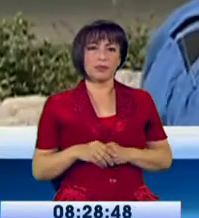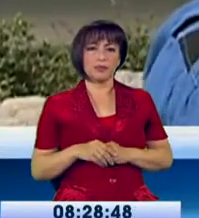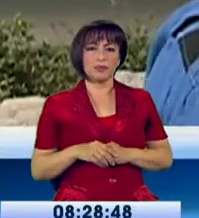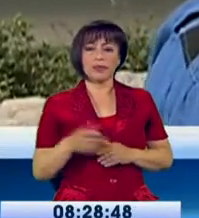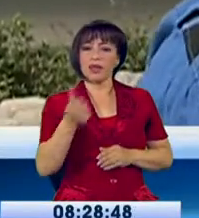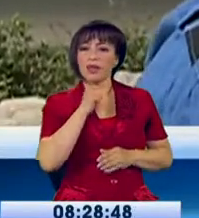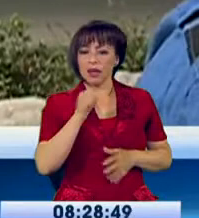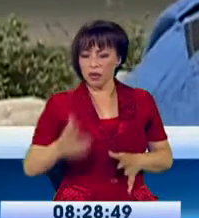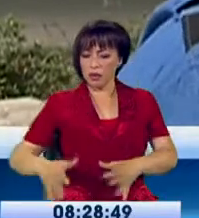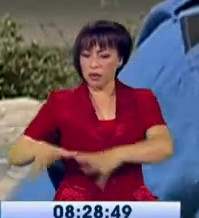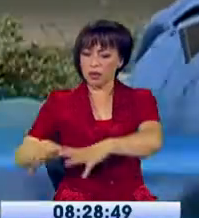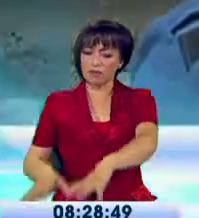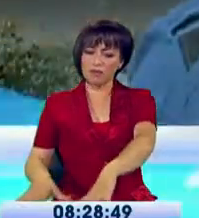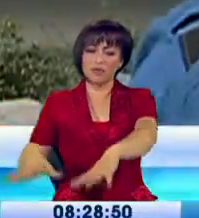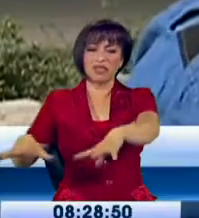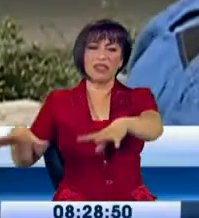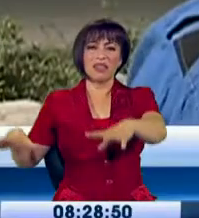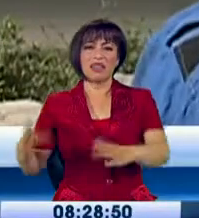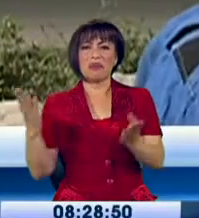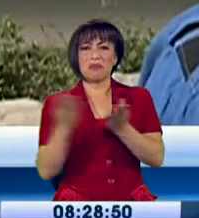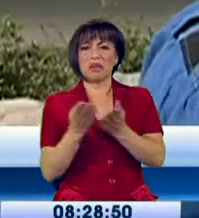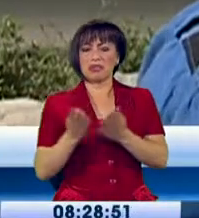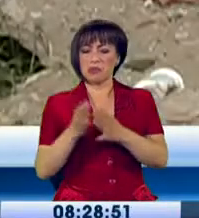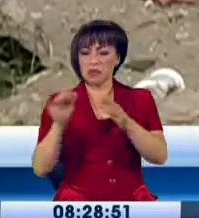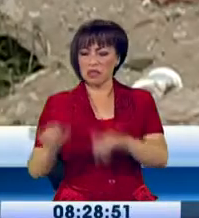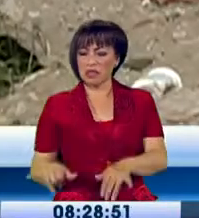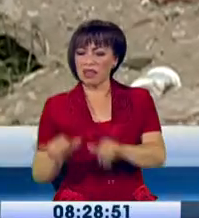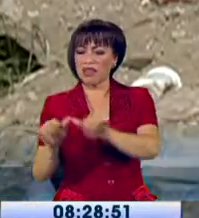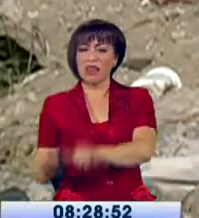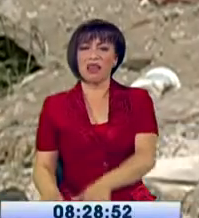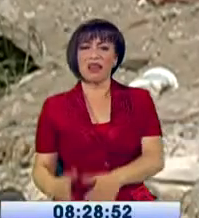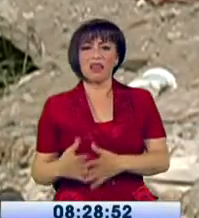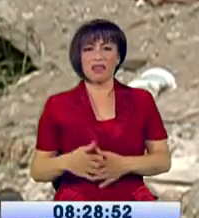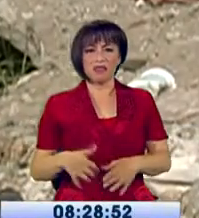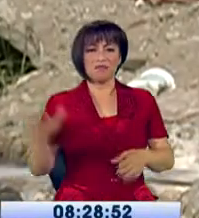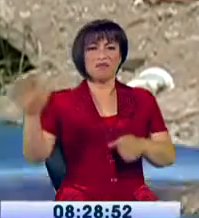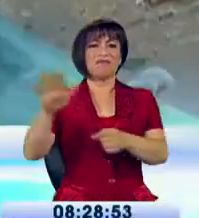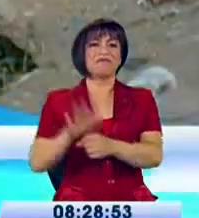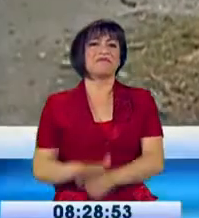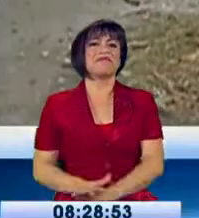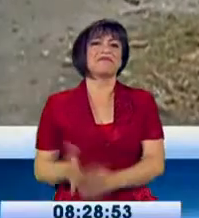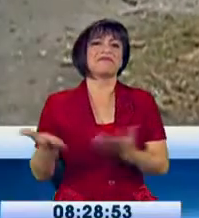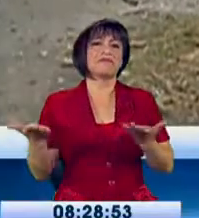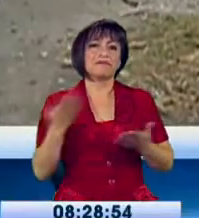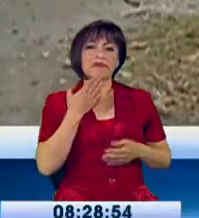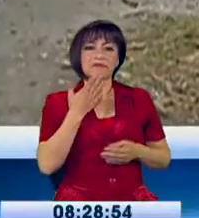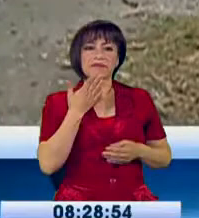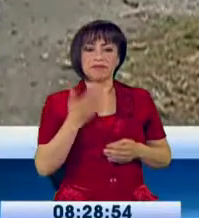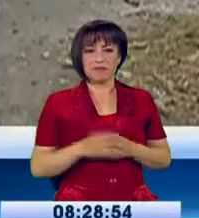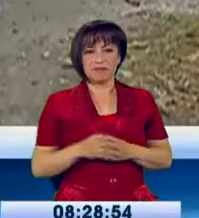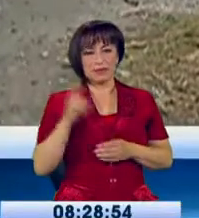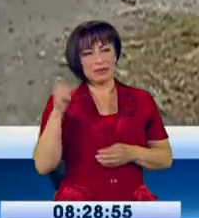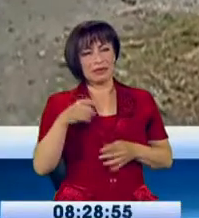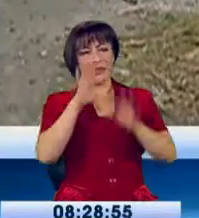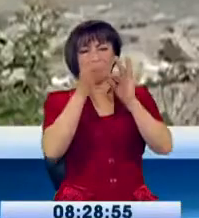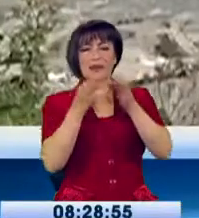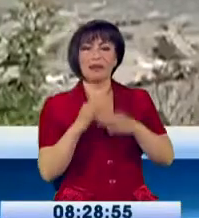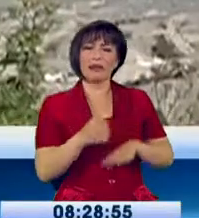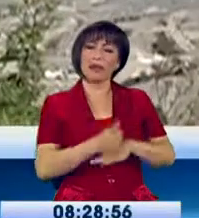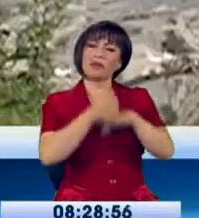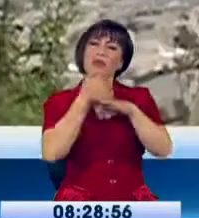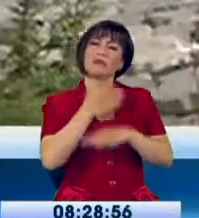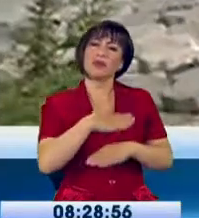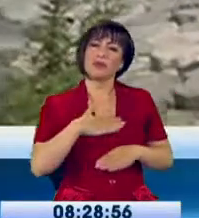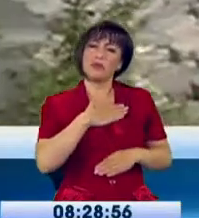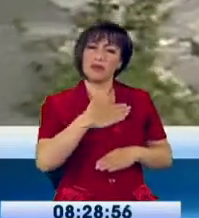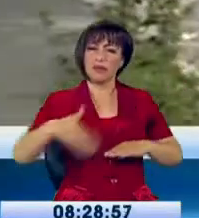como dice la vecina, se lleva la basura para la parte de abajo. Solicitan a las autoridades competentes que les ayuden con la intervención de la calle Camilo